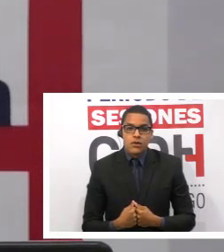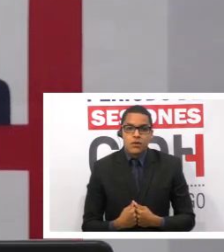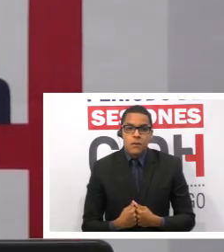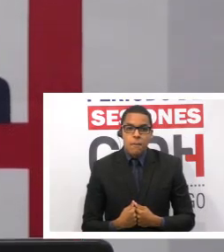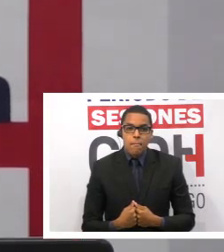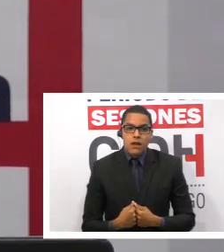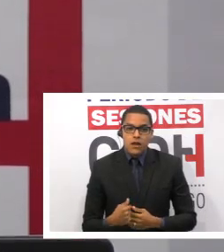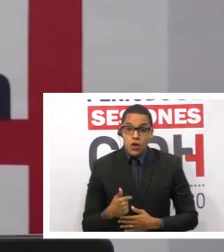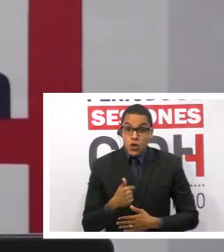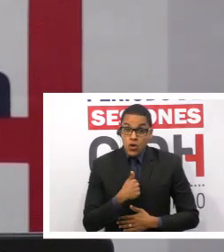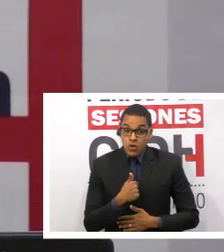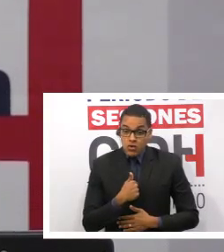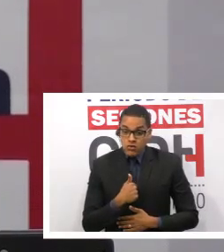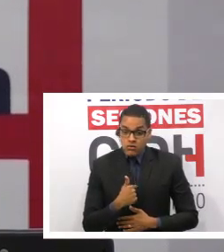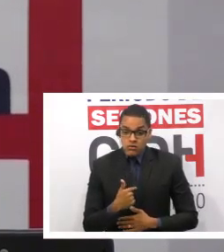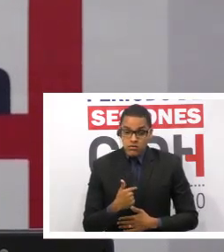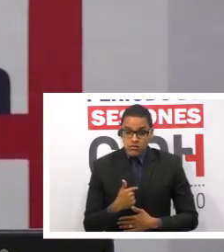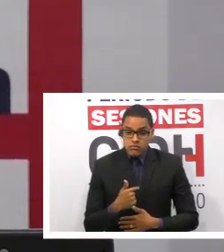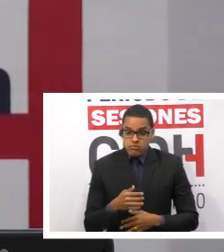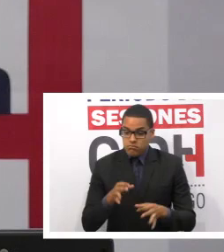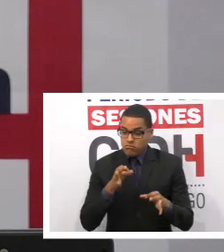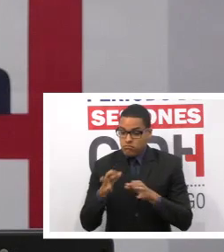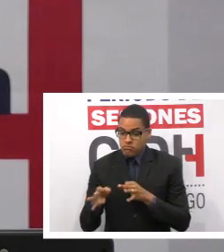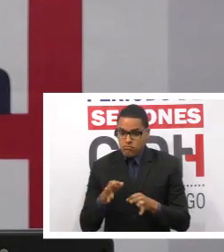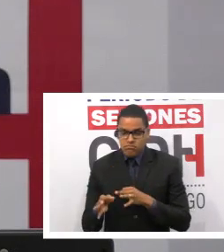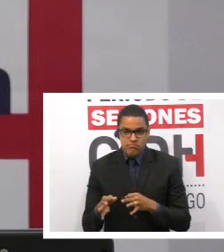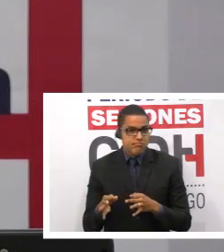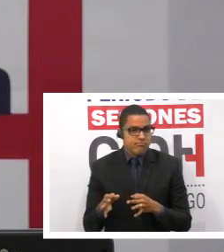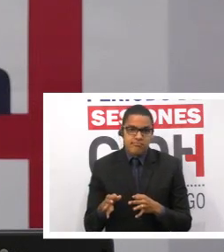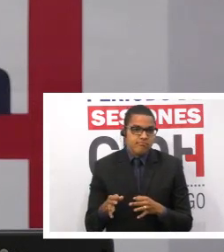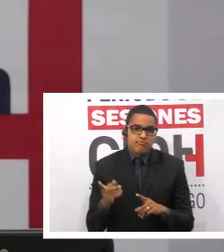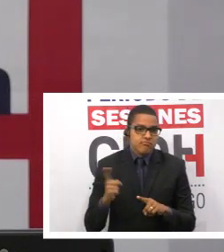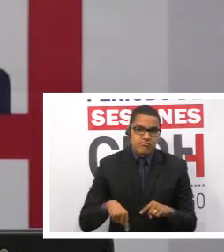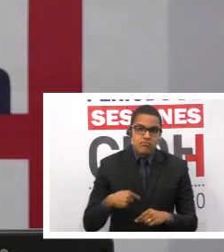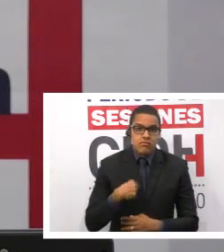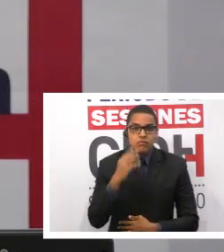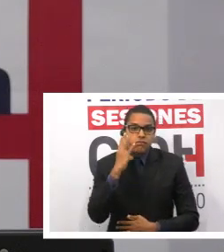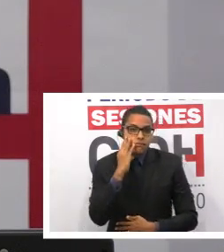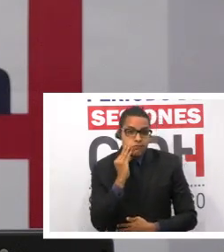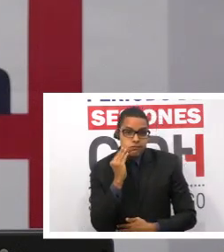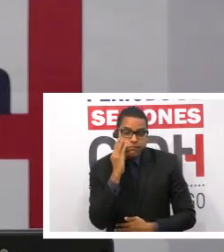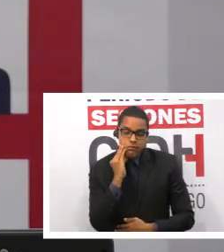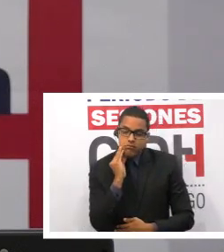sucedido al samu dios walking man late show